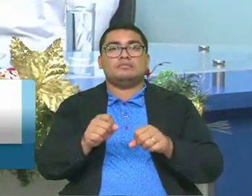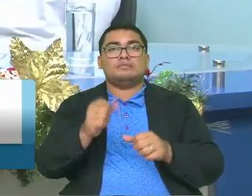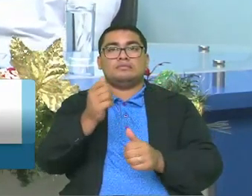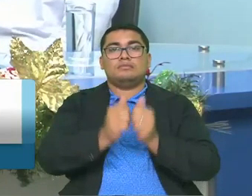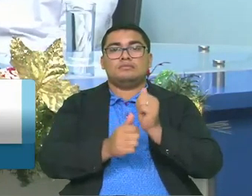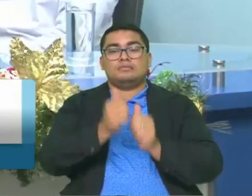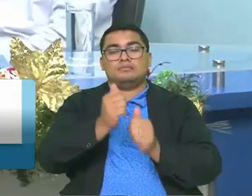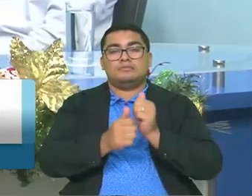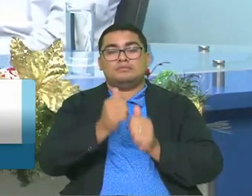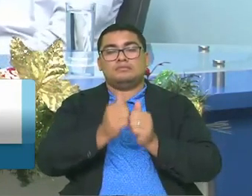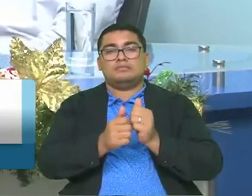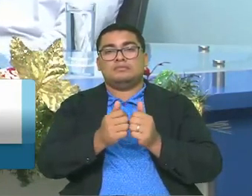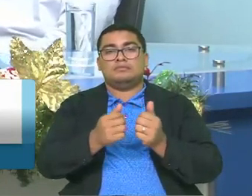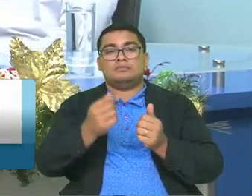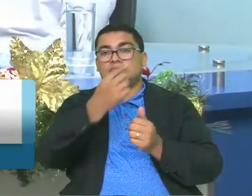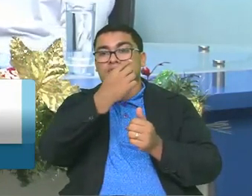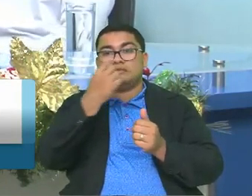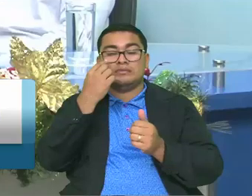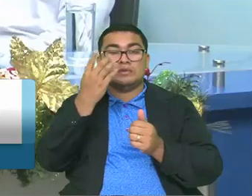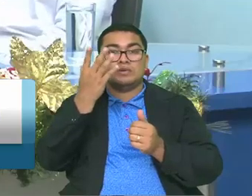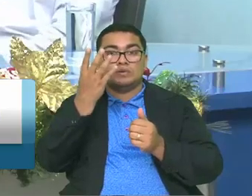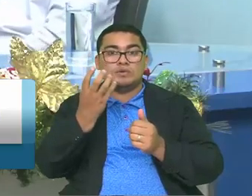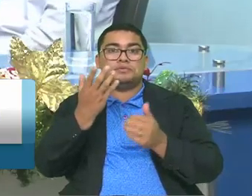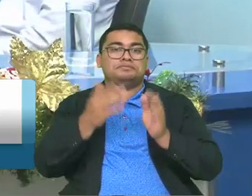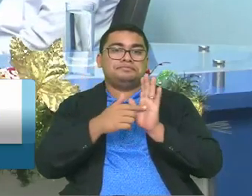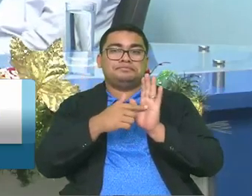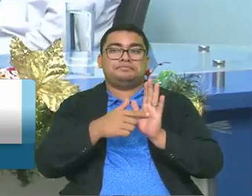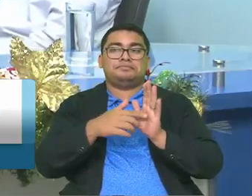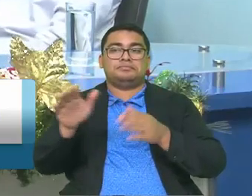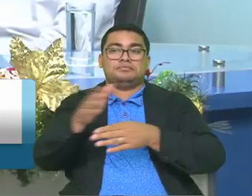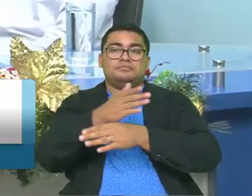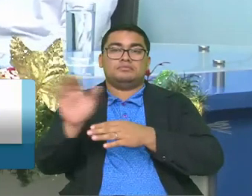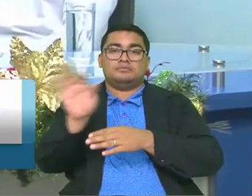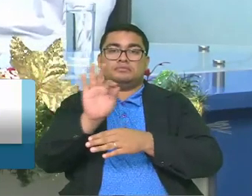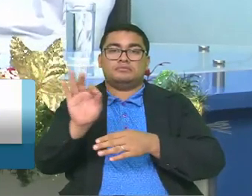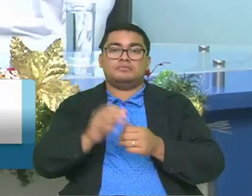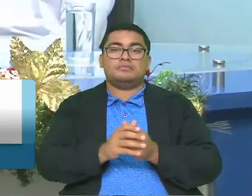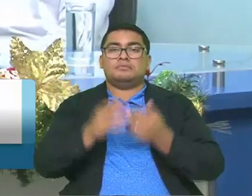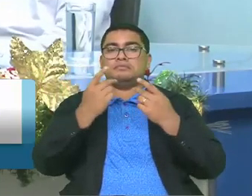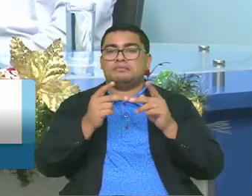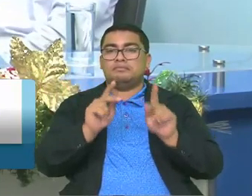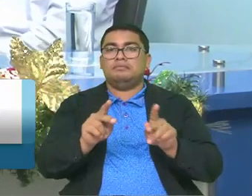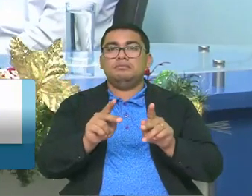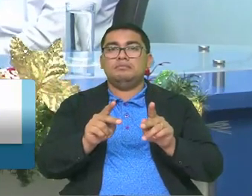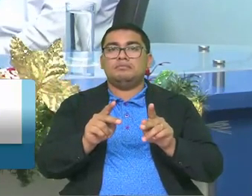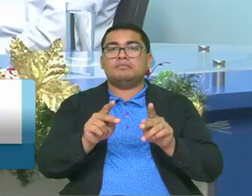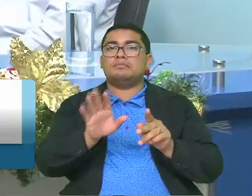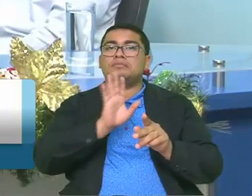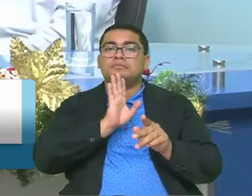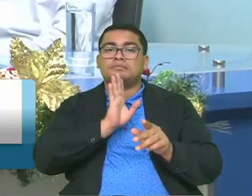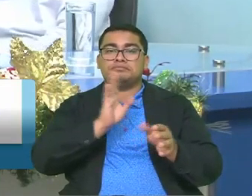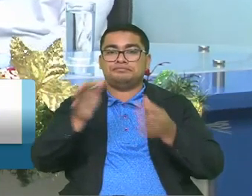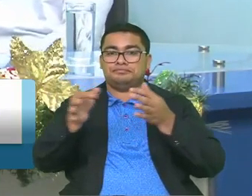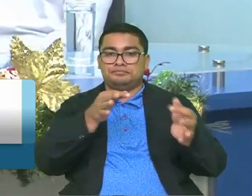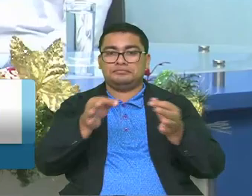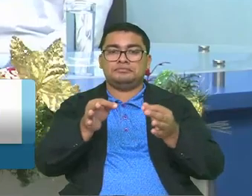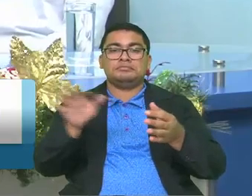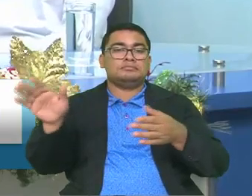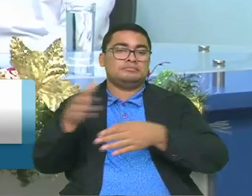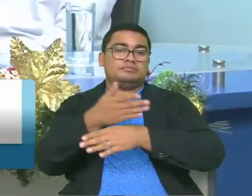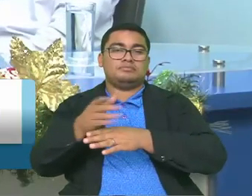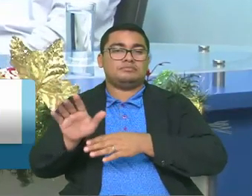como tal no se relaciona. No tiene ninguna relación. Estar en contacto directo con monitores, aparatos electrónicos, iluminación no